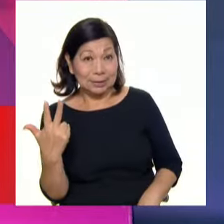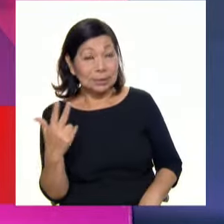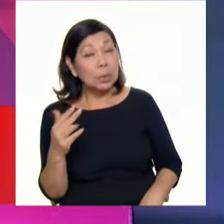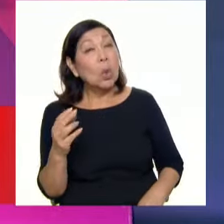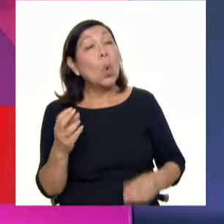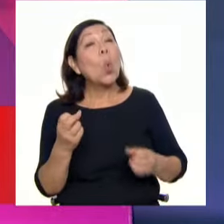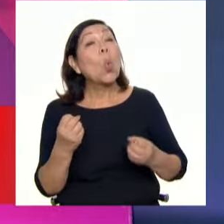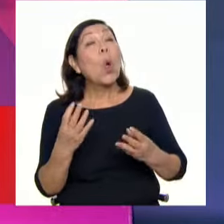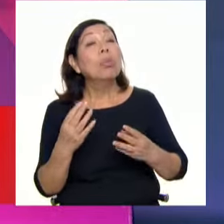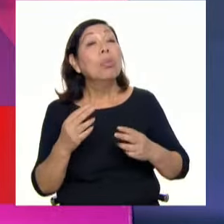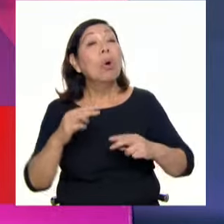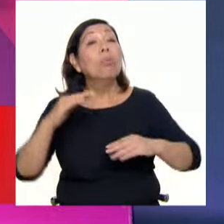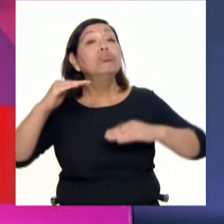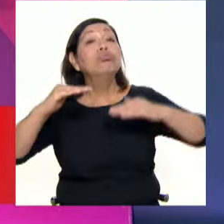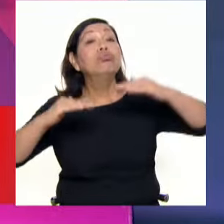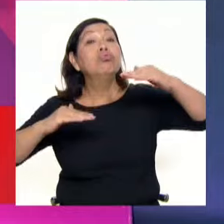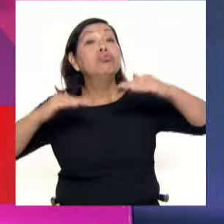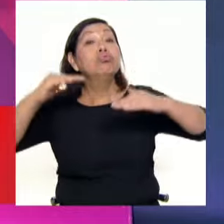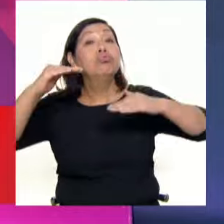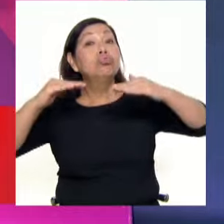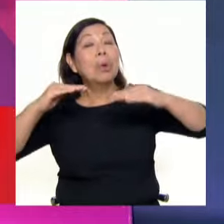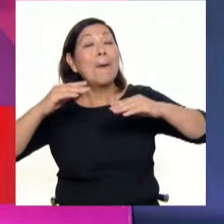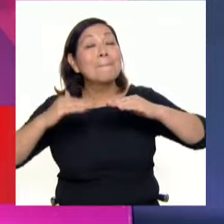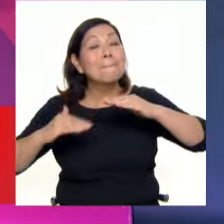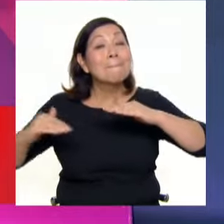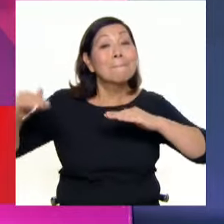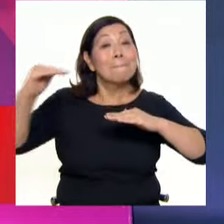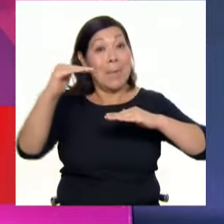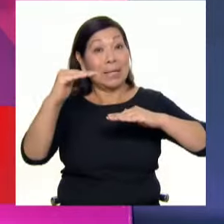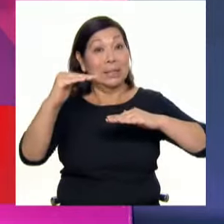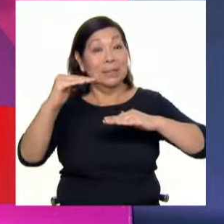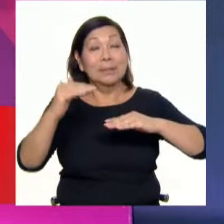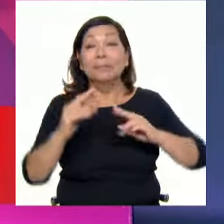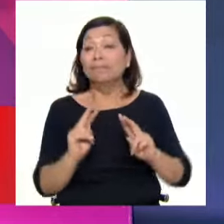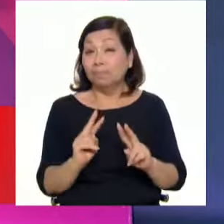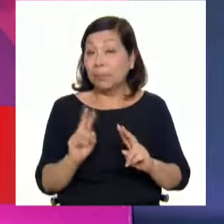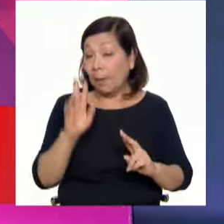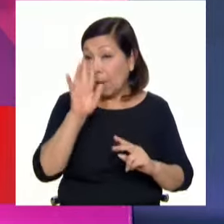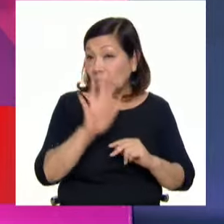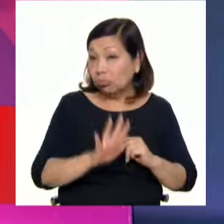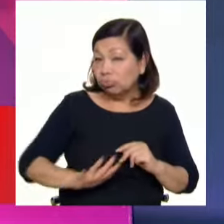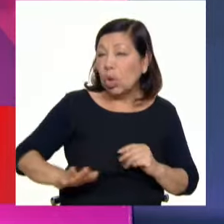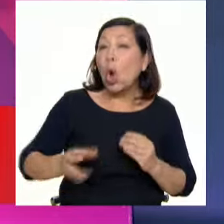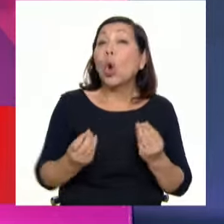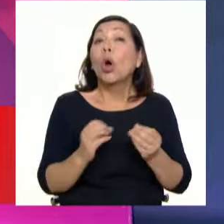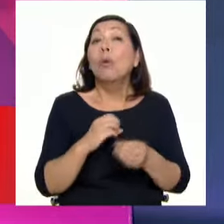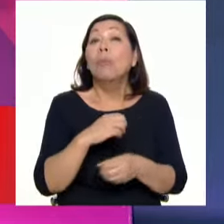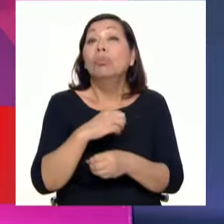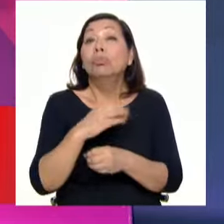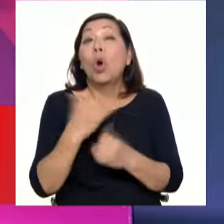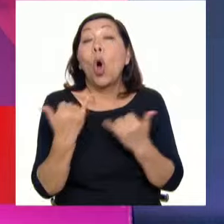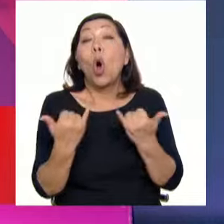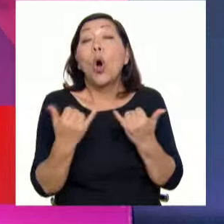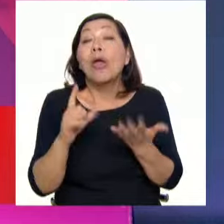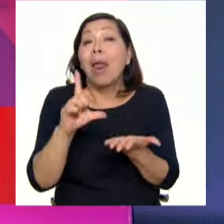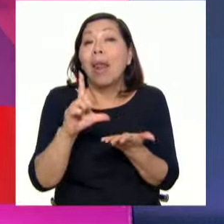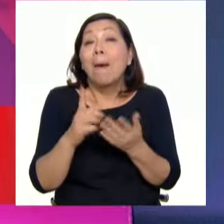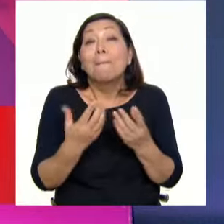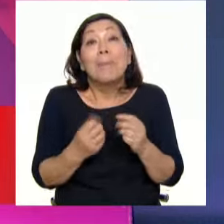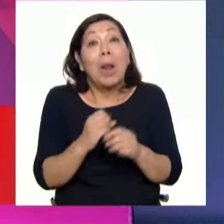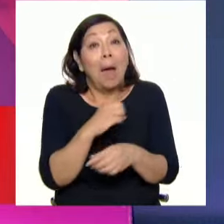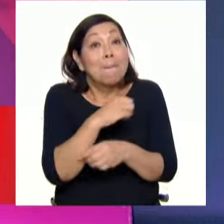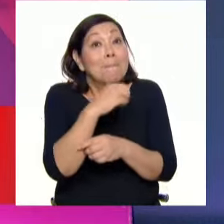de las temperaturas mínimas todavía están elevados. Si vamos al panorama nacional, ¿cómo amanece el Perú el día de hoy? Durante